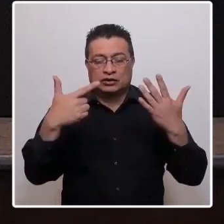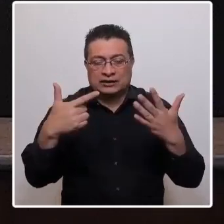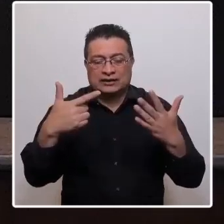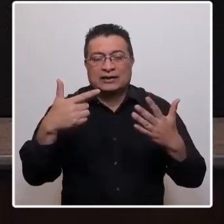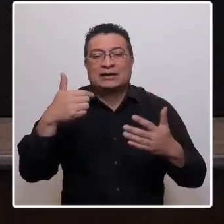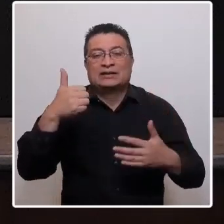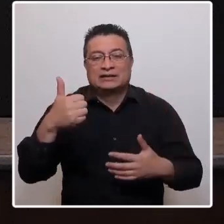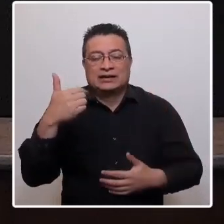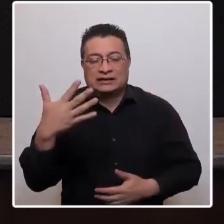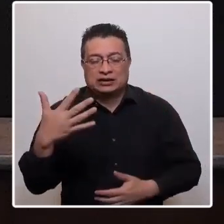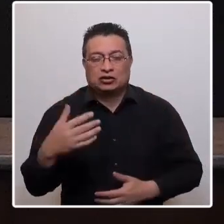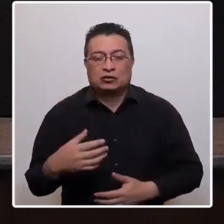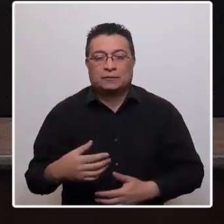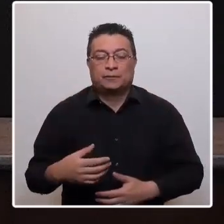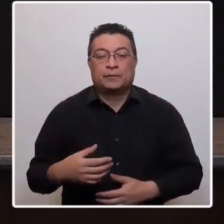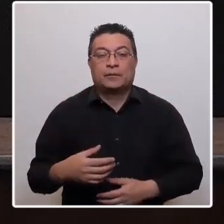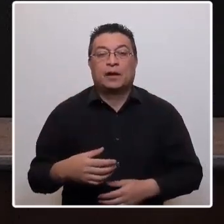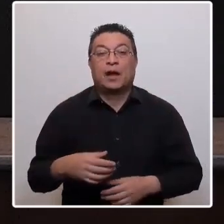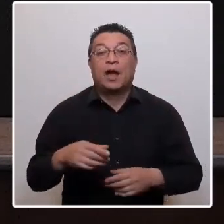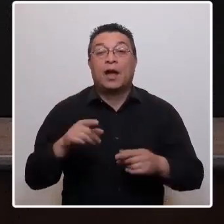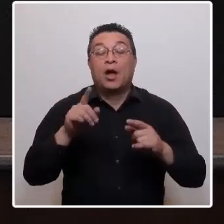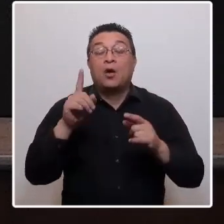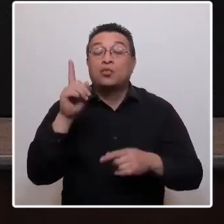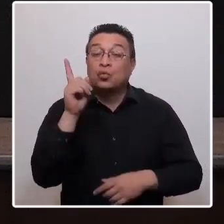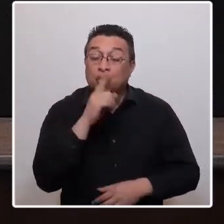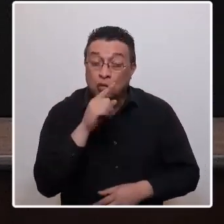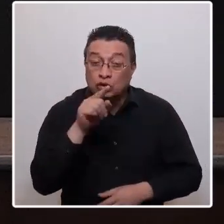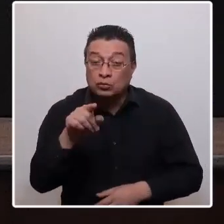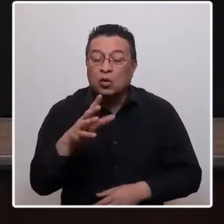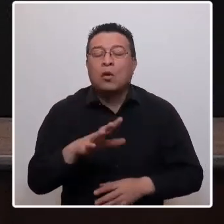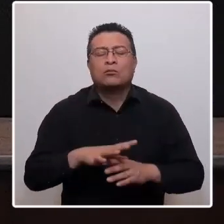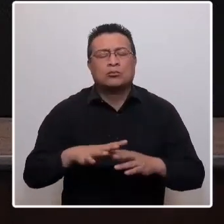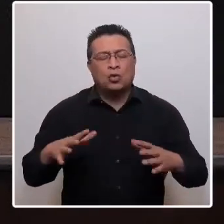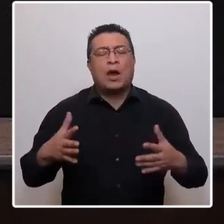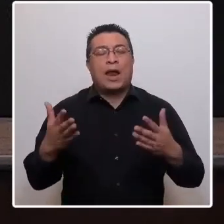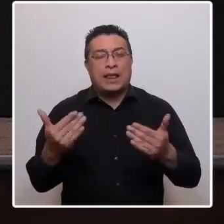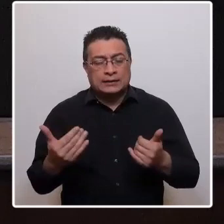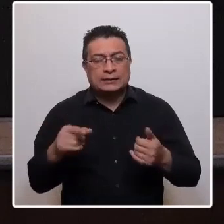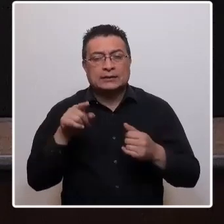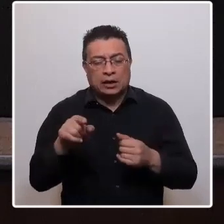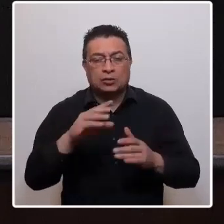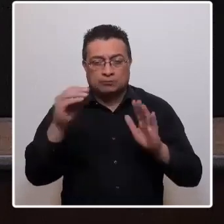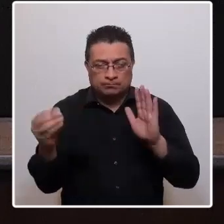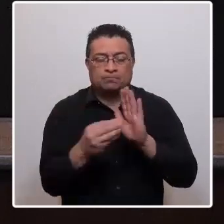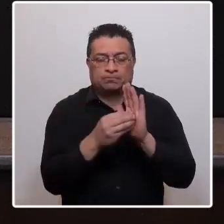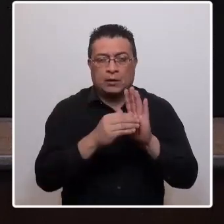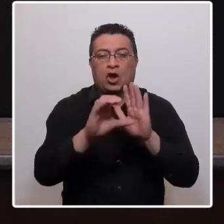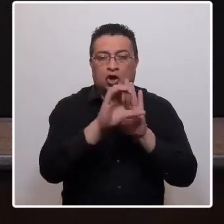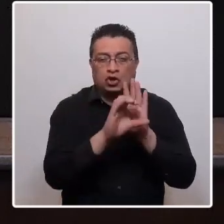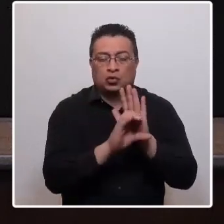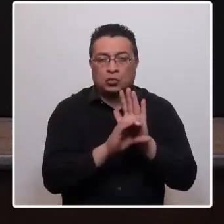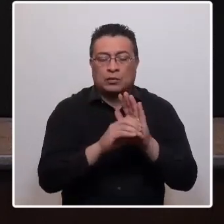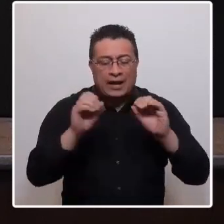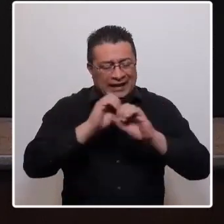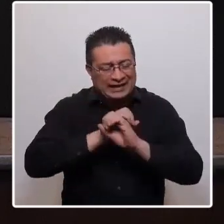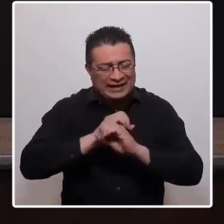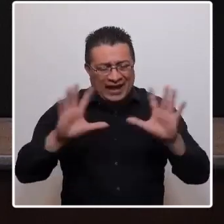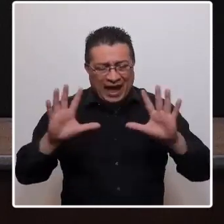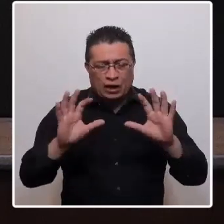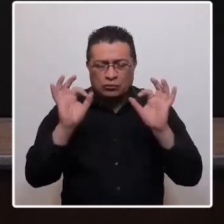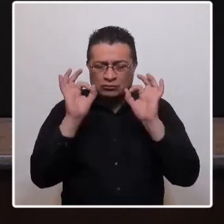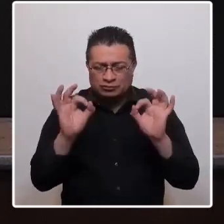10765. Por último, es absolutamente necesario consagrar en la Constitución, en forma clara,